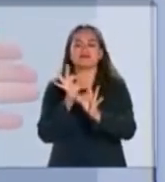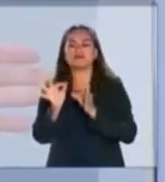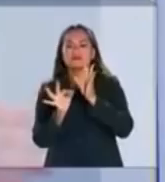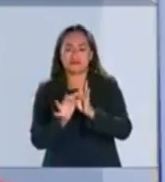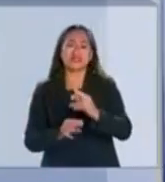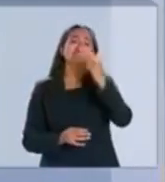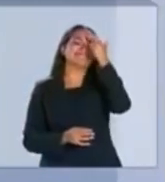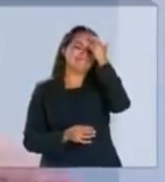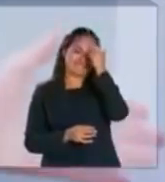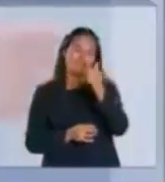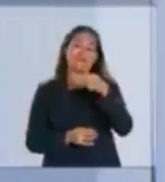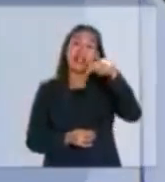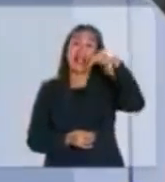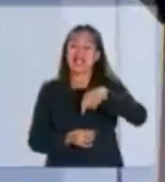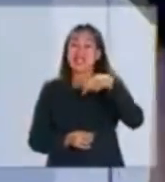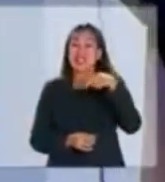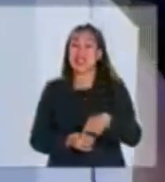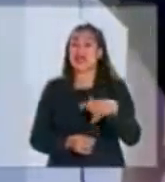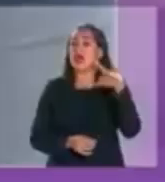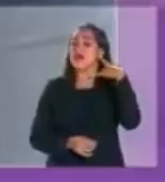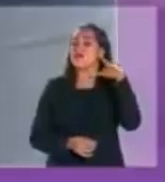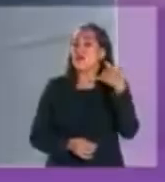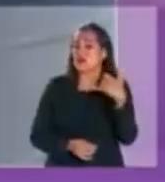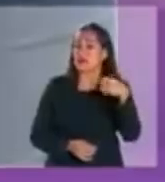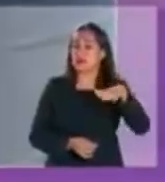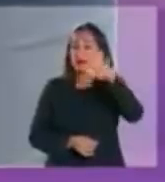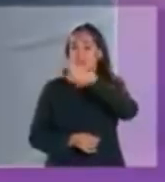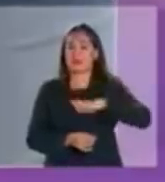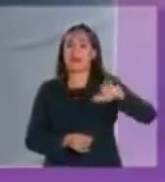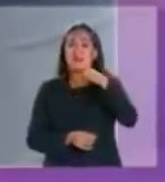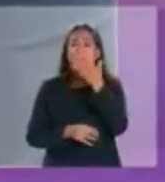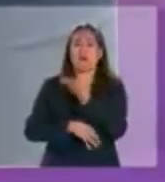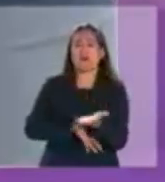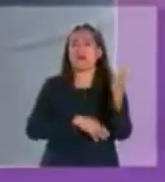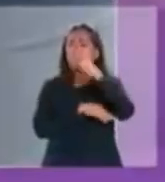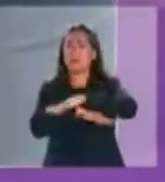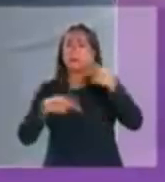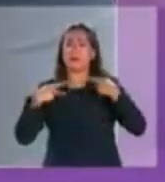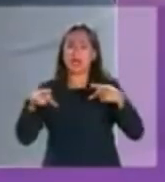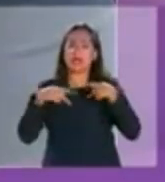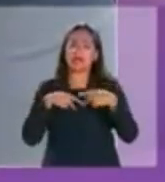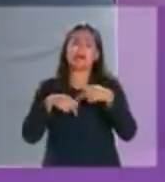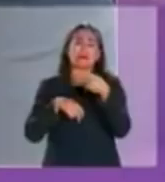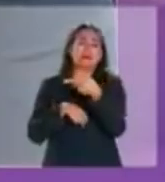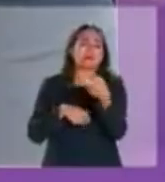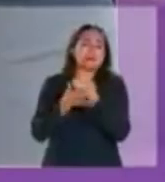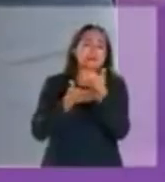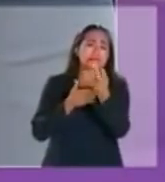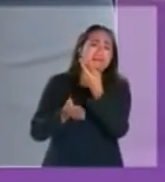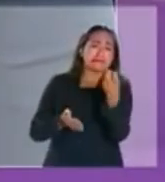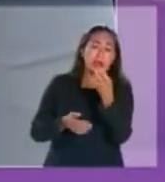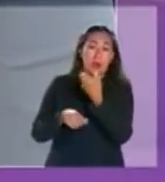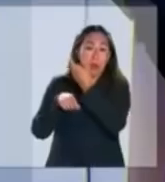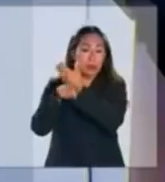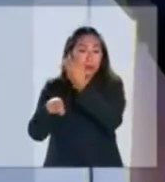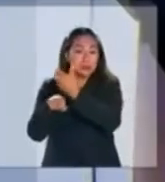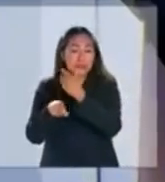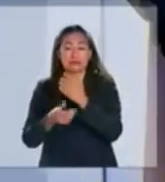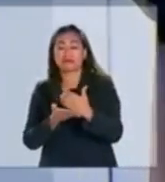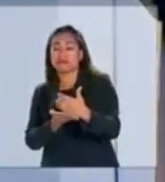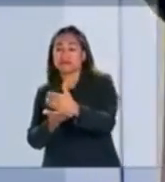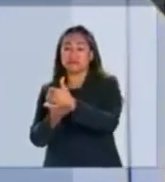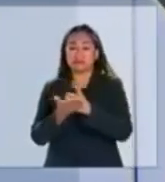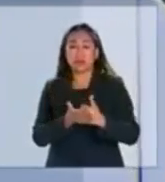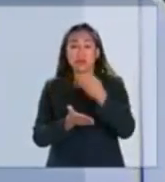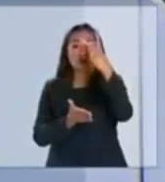voy a llegar a ganar 200 pesos del otro lado en california ese mismo jornalero gana 2.400